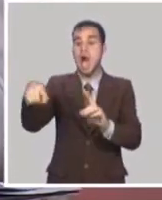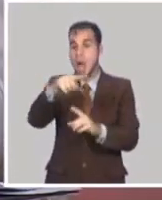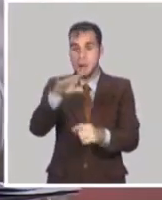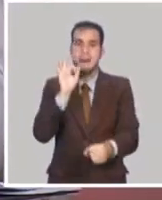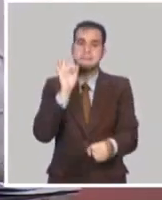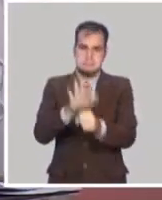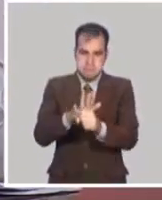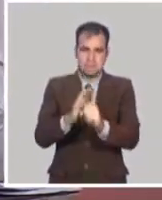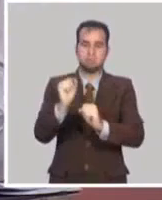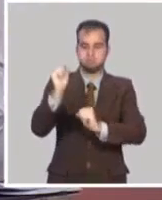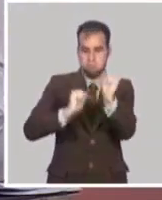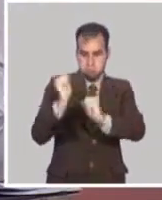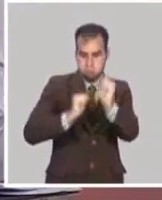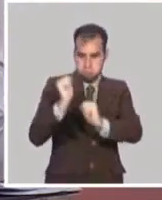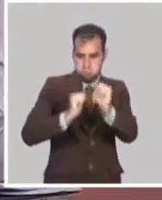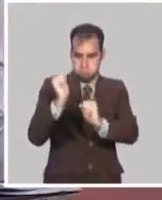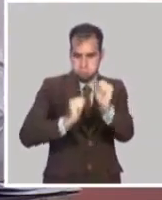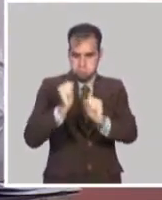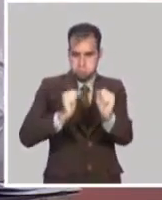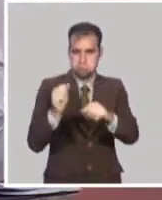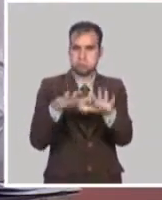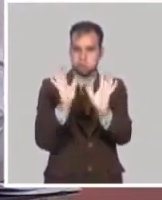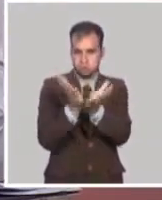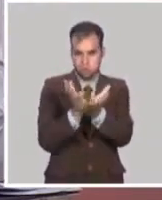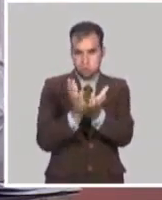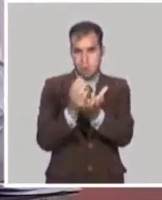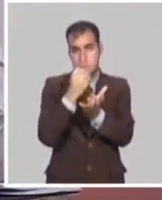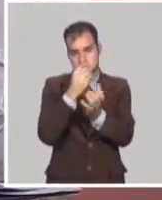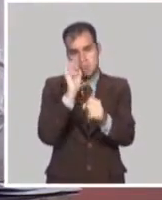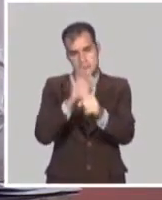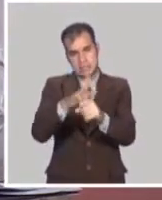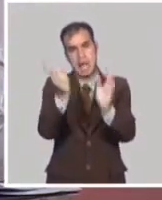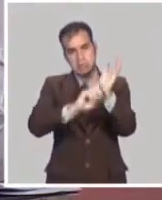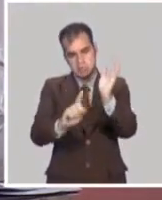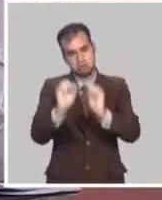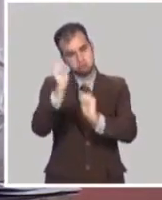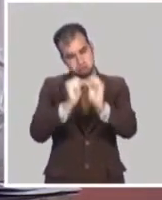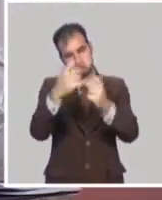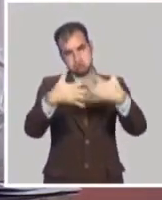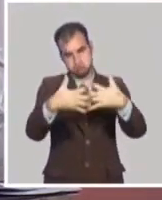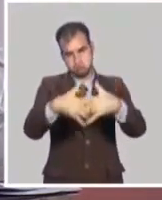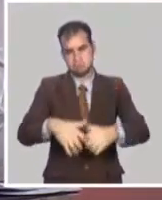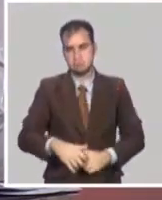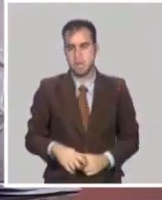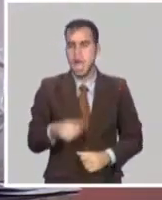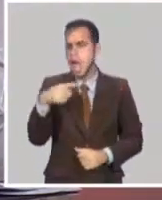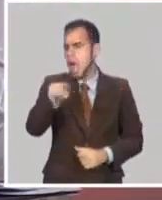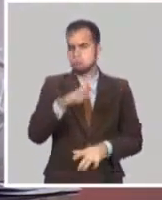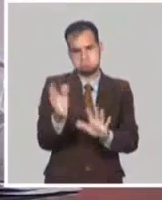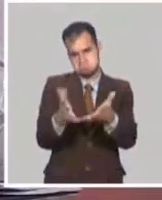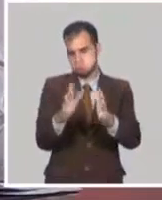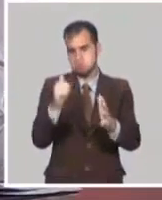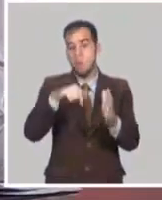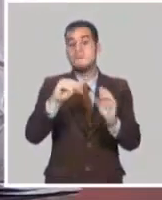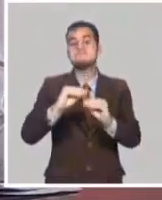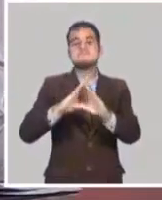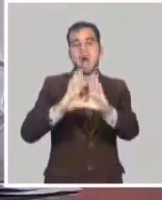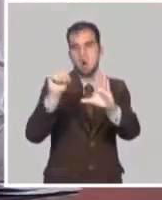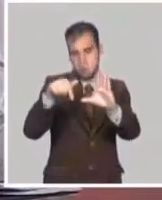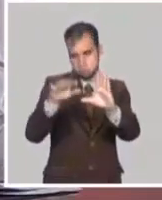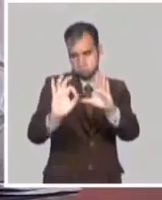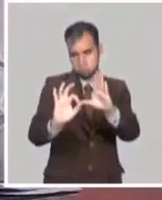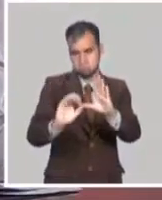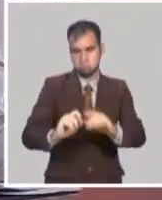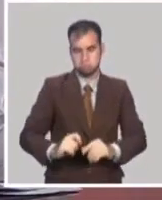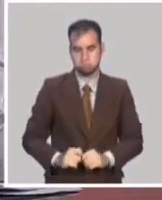arranque para sincronizar al sistema eléctrico nacional esto debe ocurrir en la noche madrugada de hoy y también